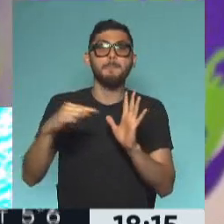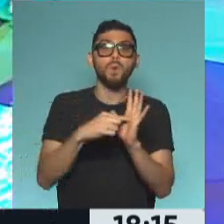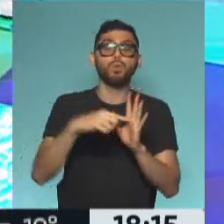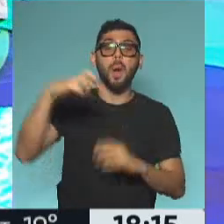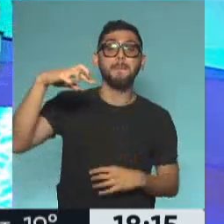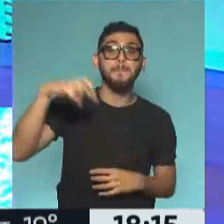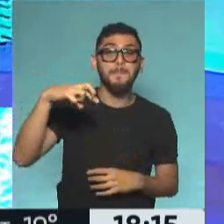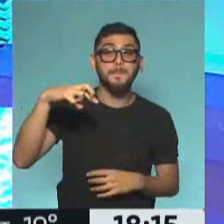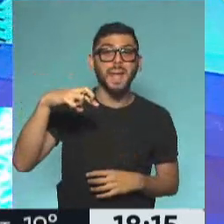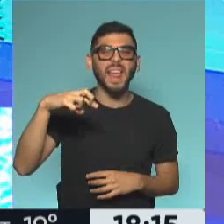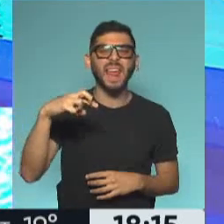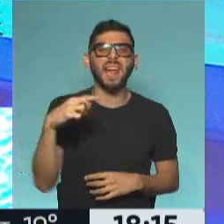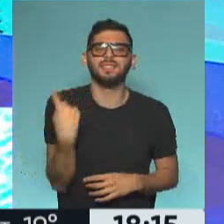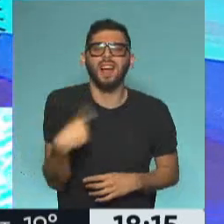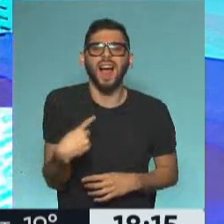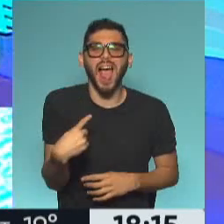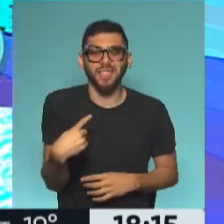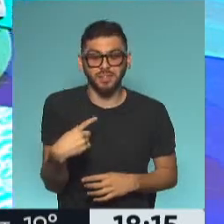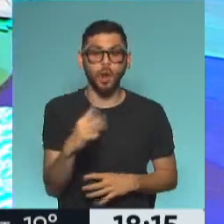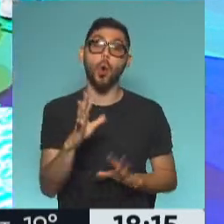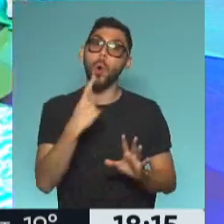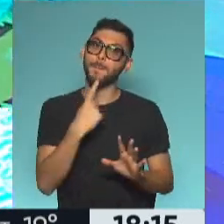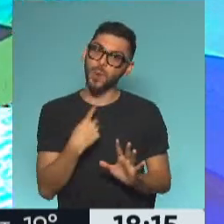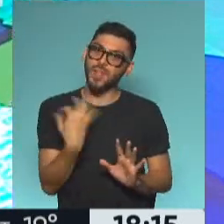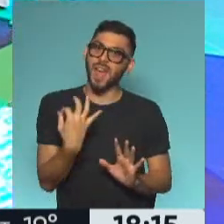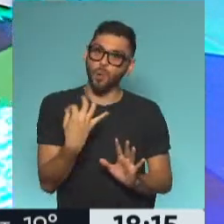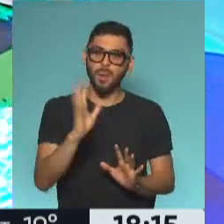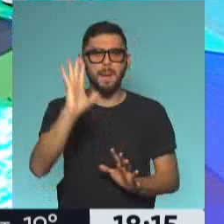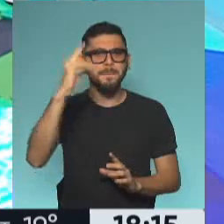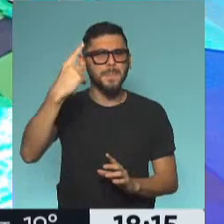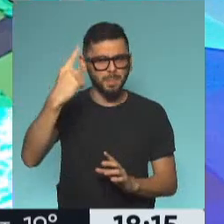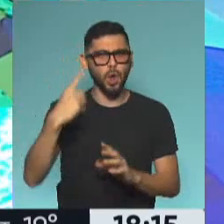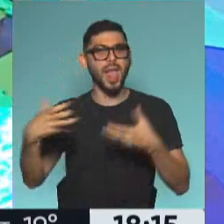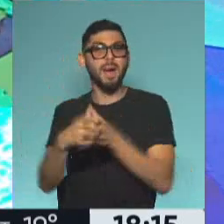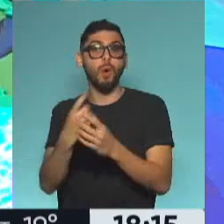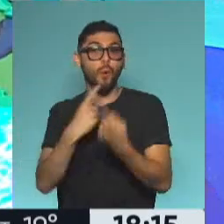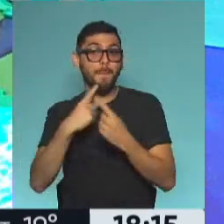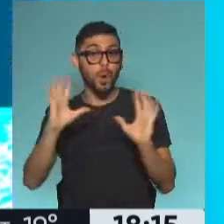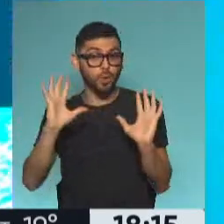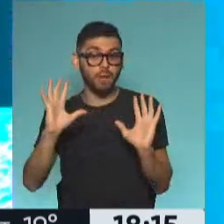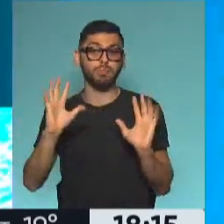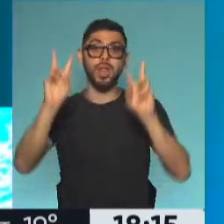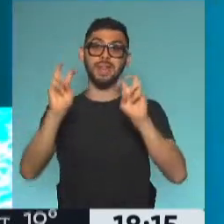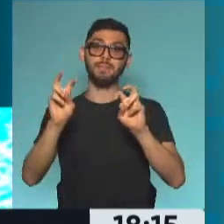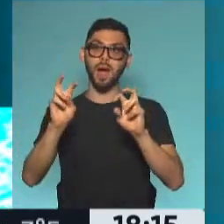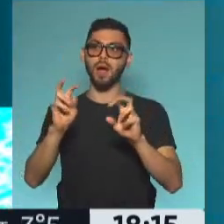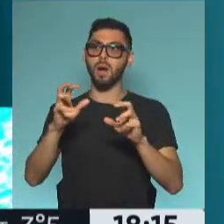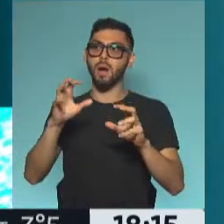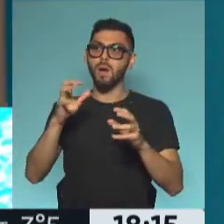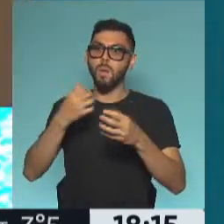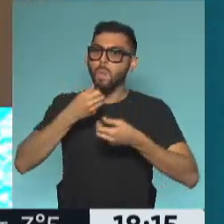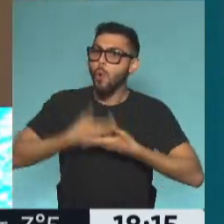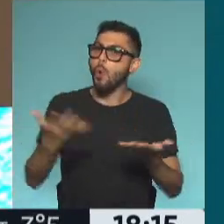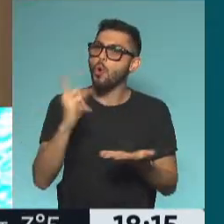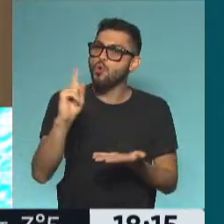No, tremenda. Esta está buena, esta está buena. Primero voy a consultar con mi equipo, porque es un tema muy tabú, así que quiero ver